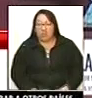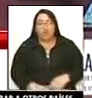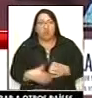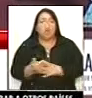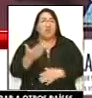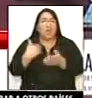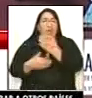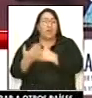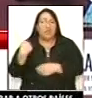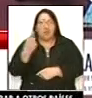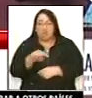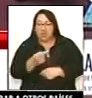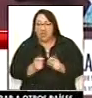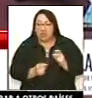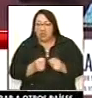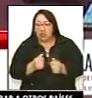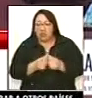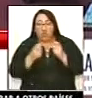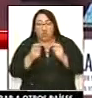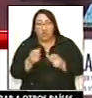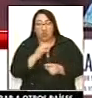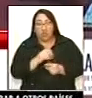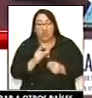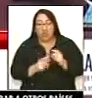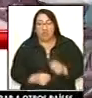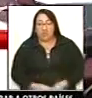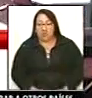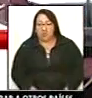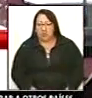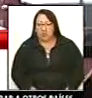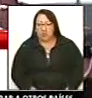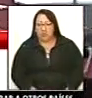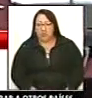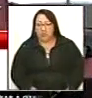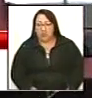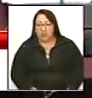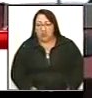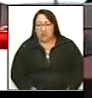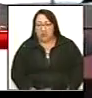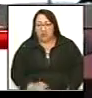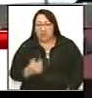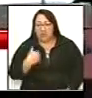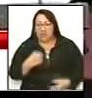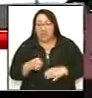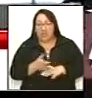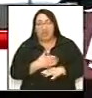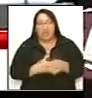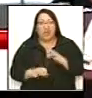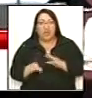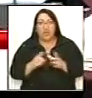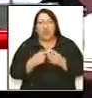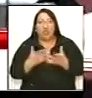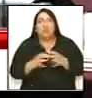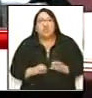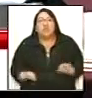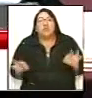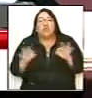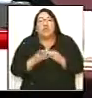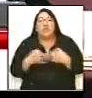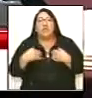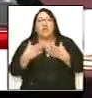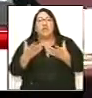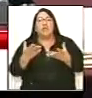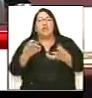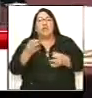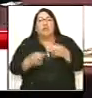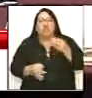venido, y la persona que tenía que controlar la conducta de estos señores nunca vino porque tenía cosas más importantes que hacer. ¿Qué cosas más importantes que hacer que sin planear